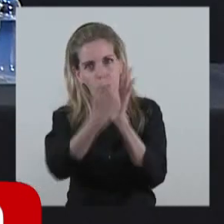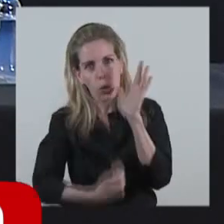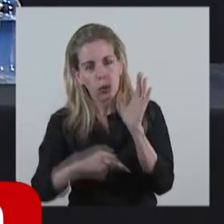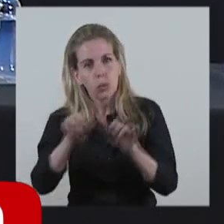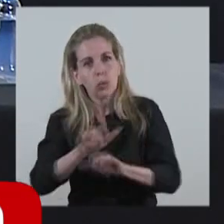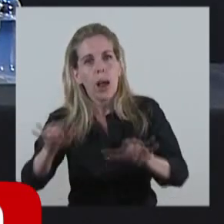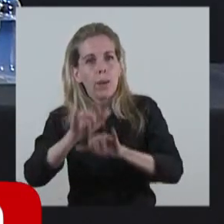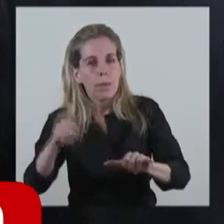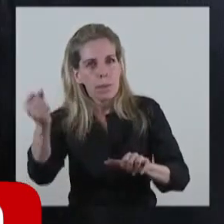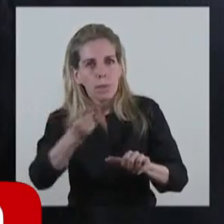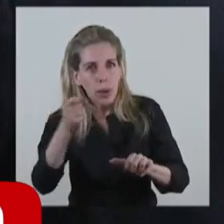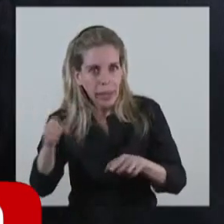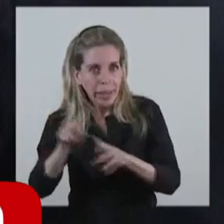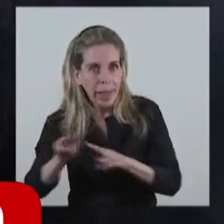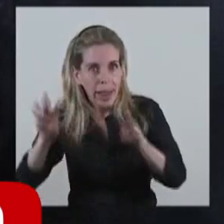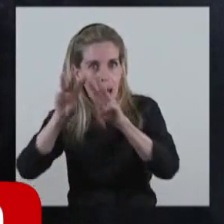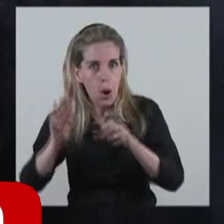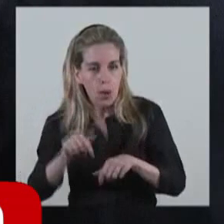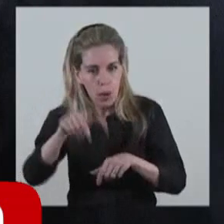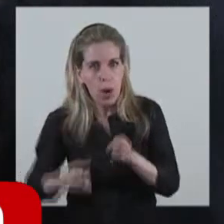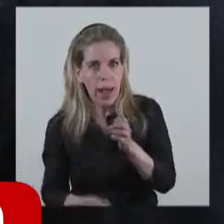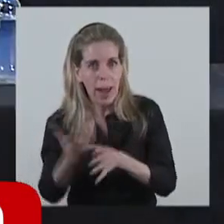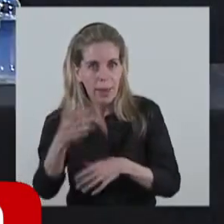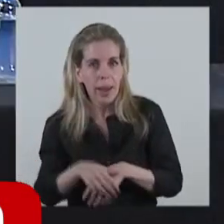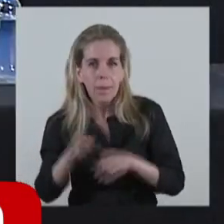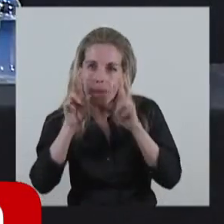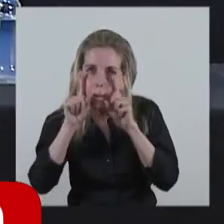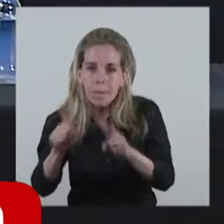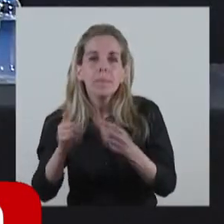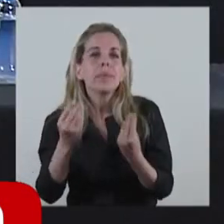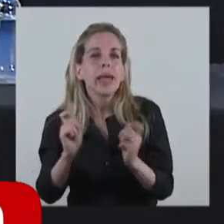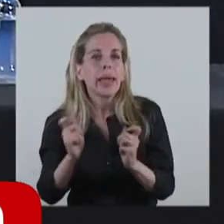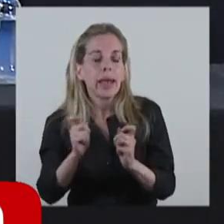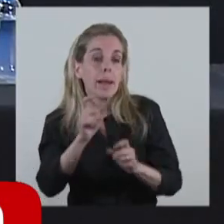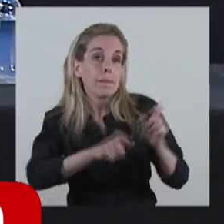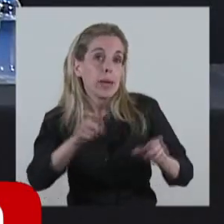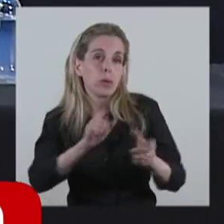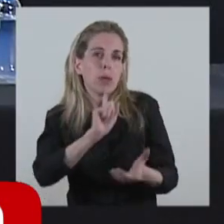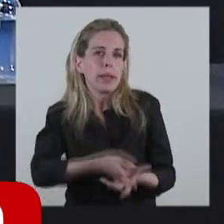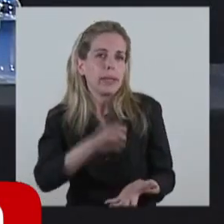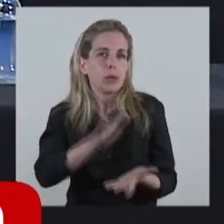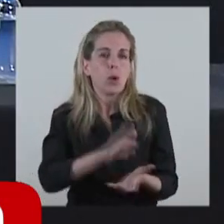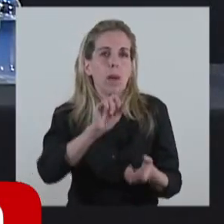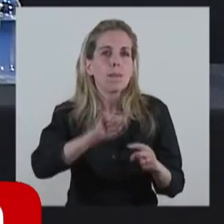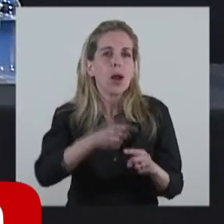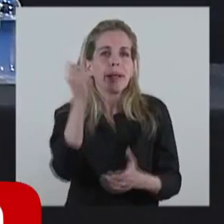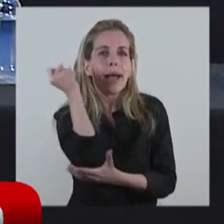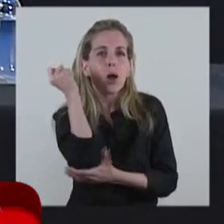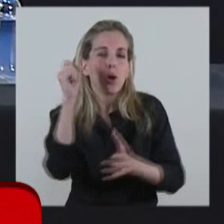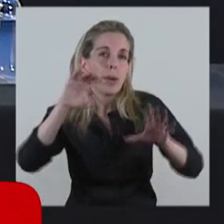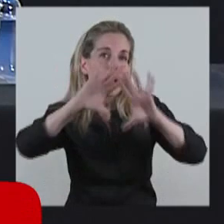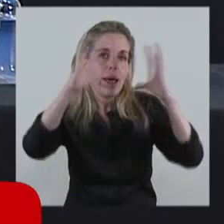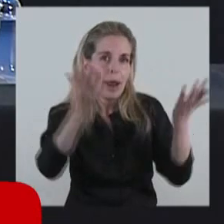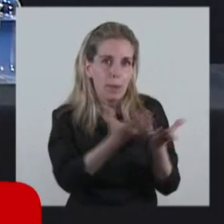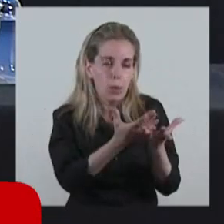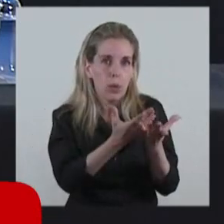importante, que tiene mucha atención de quienes toman decisiones de política económica en el mundo. Y